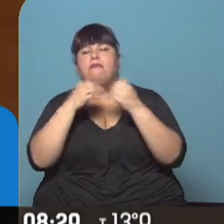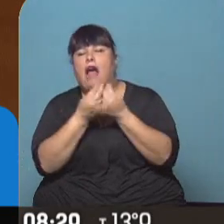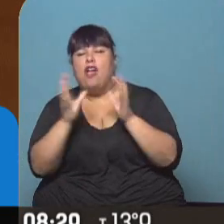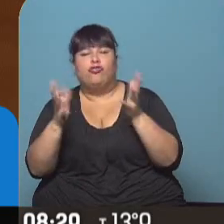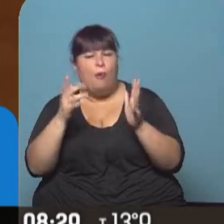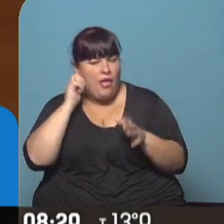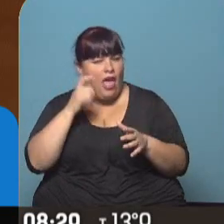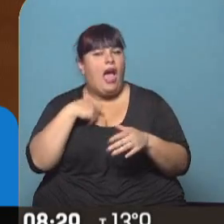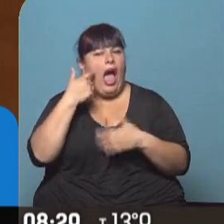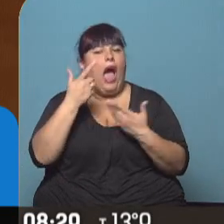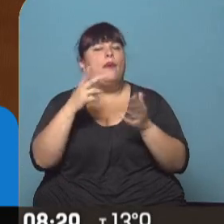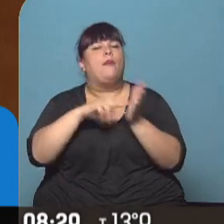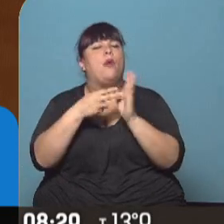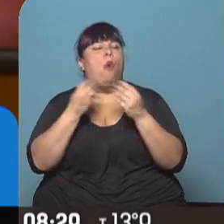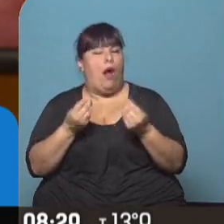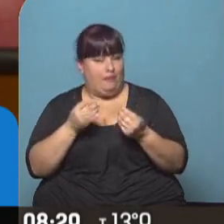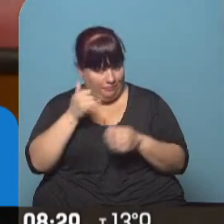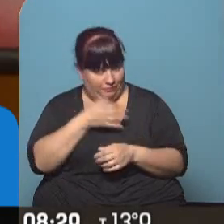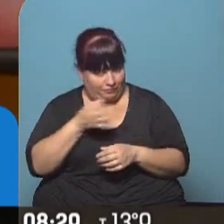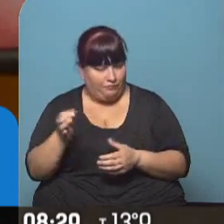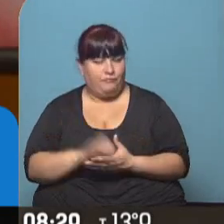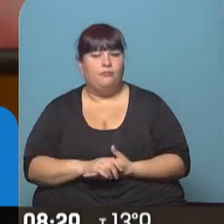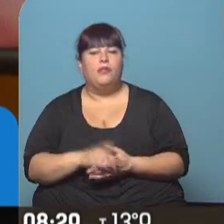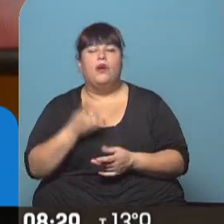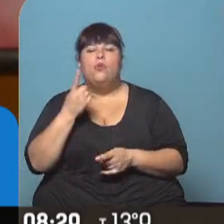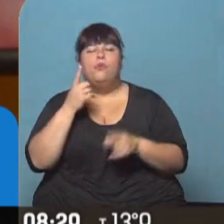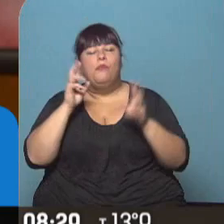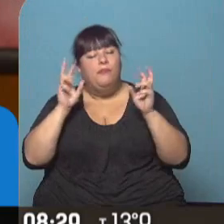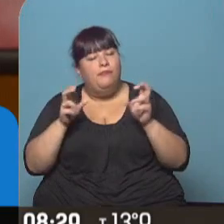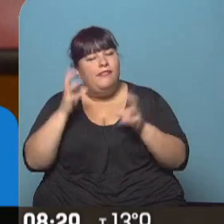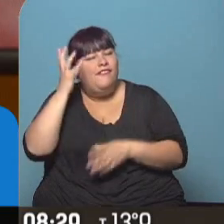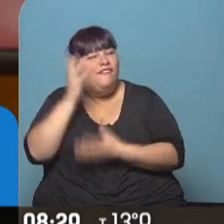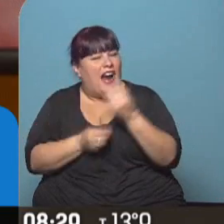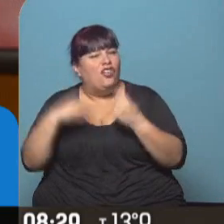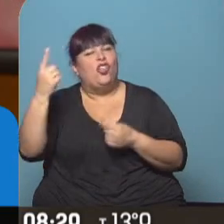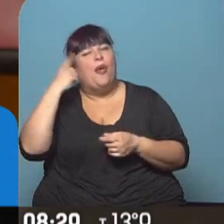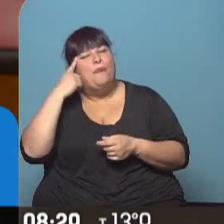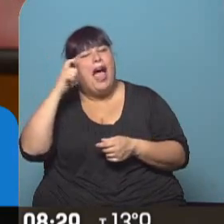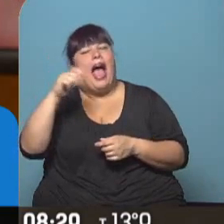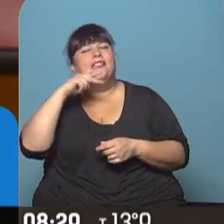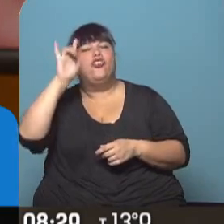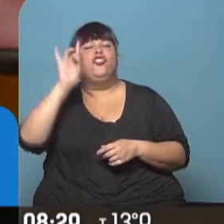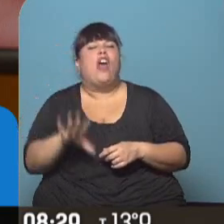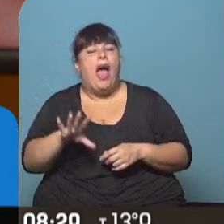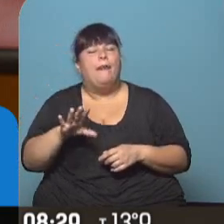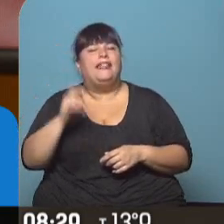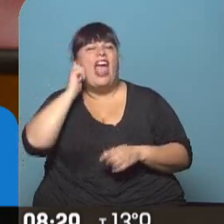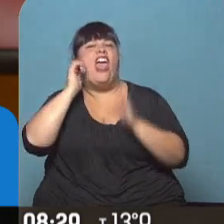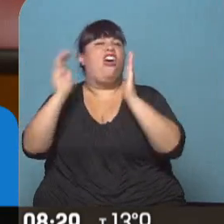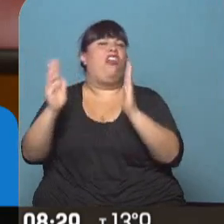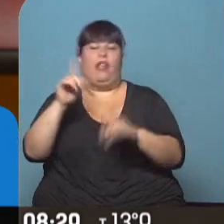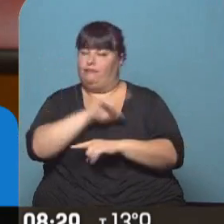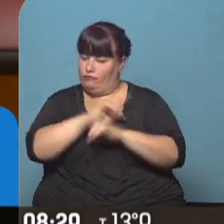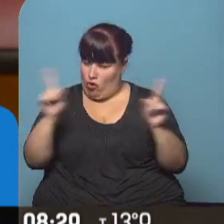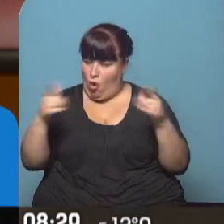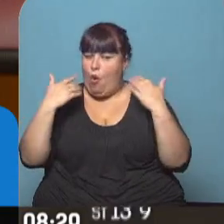promedio? Y vamos a ver ahora los factores de riesgo. Exactamente. Un concepto erróneo es que la gente piensa que solamente ocurre a cierta edad. Claro. Y